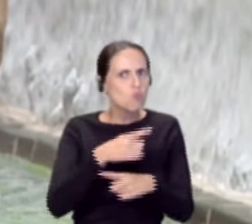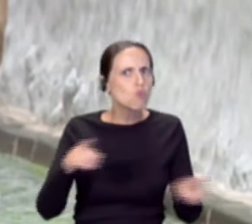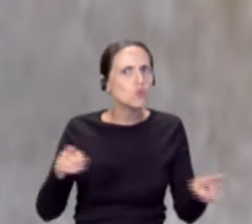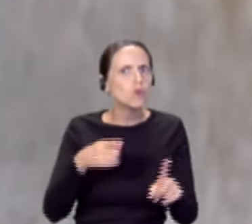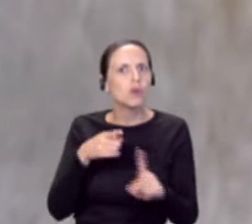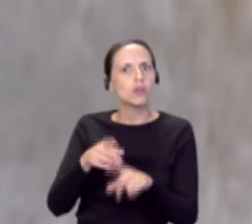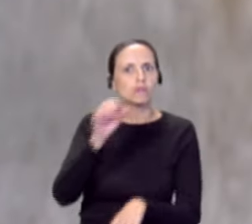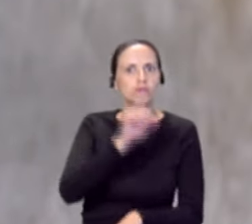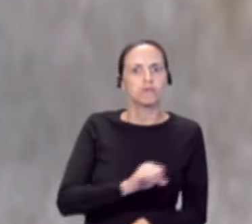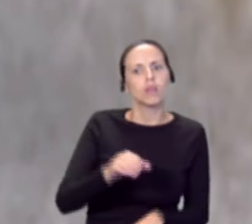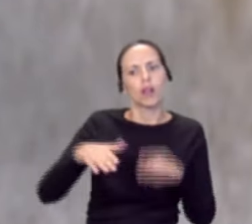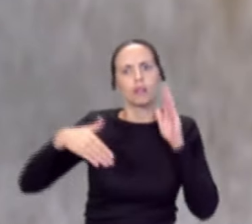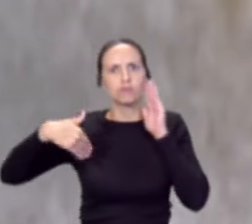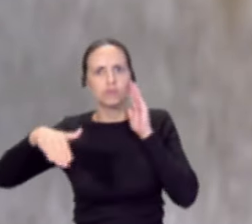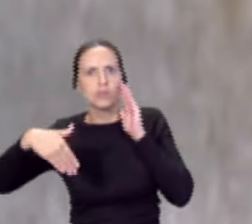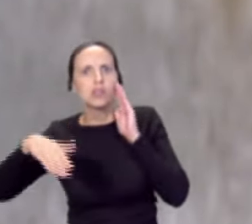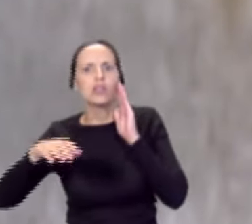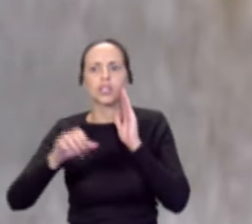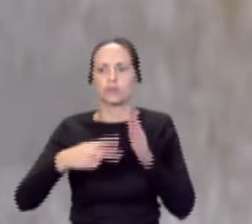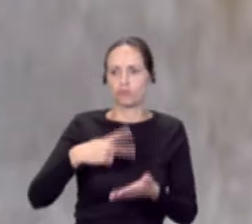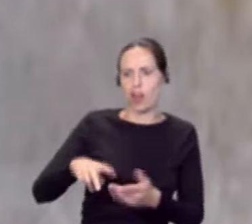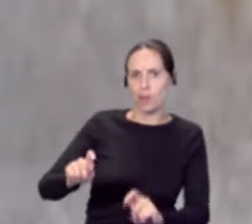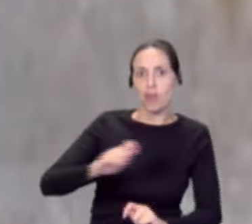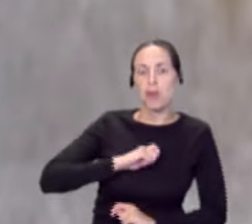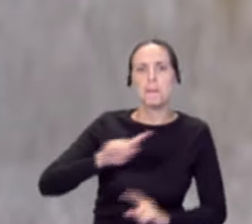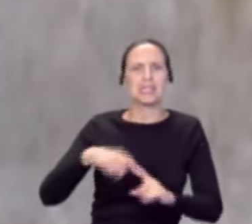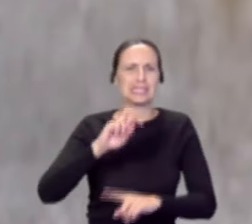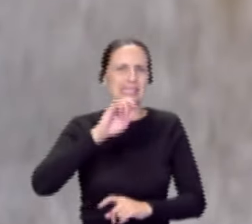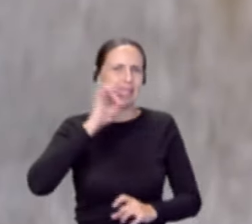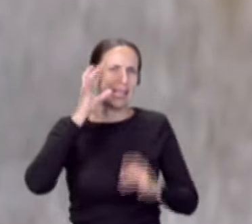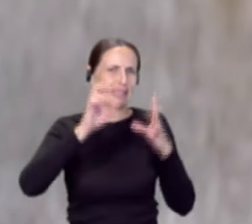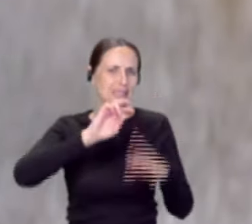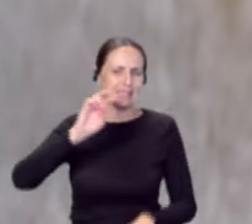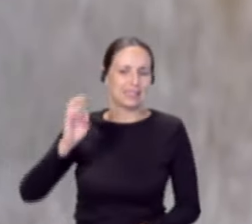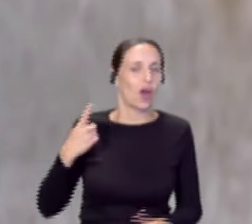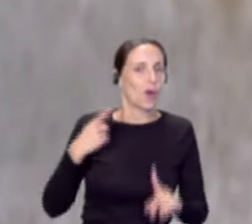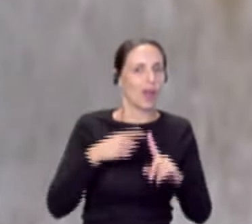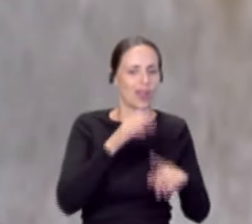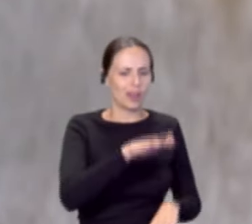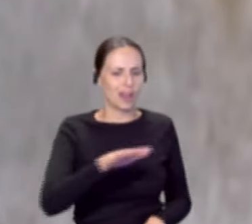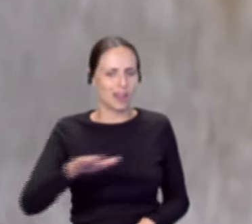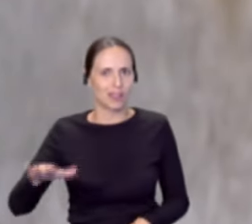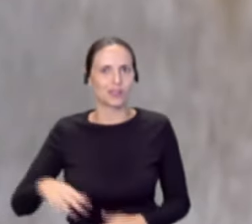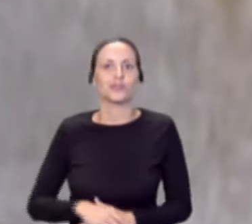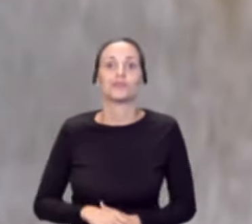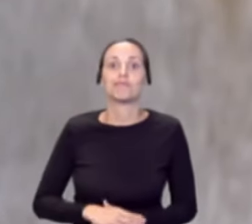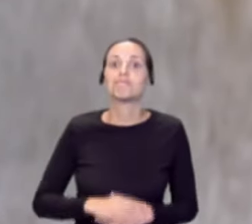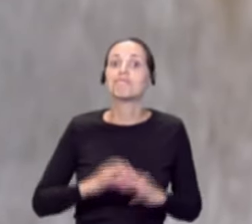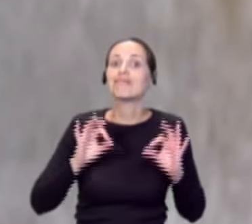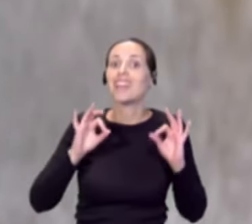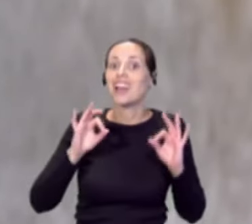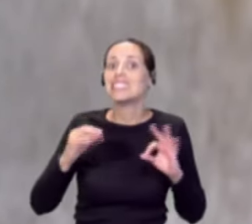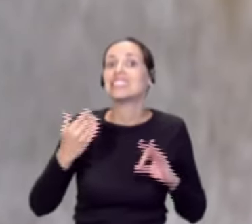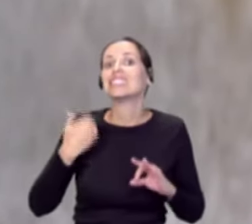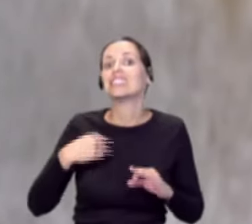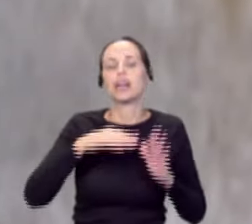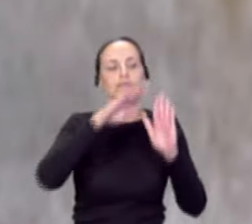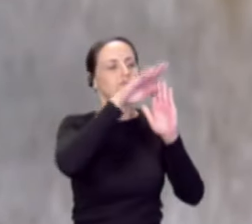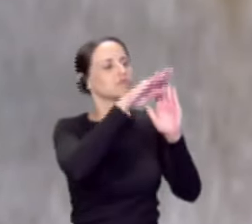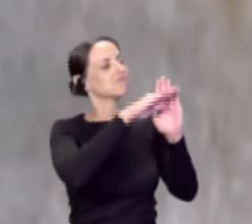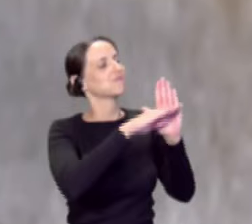cantar, DJs que nos harán bailar y además un montón de actividades para los más pequeños. De esta forma cerramos nuestra lista